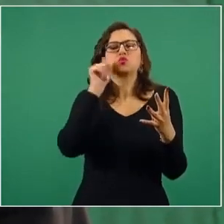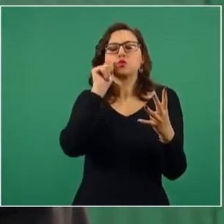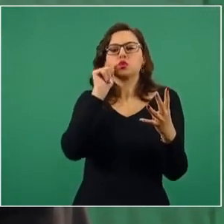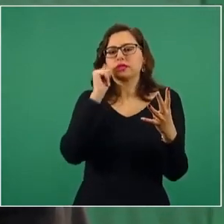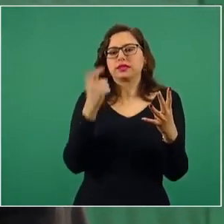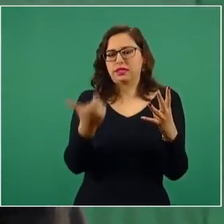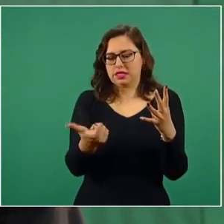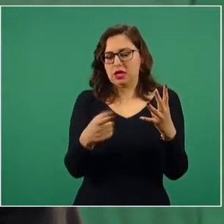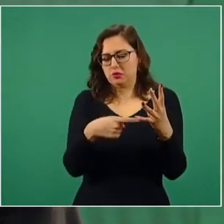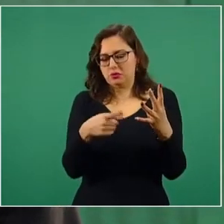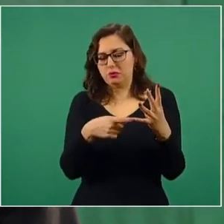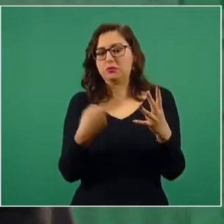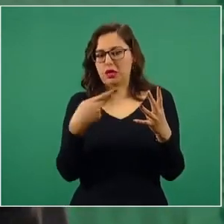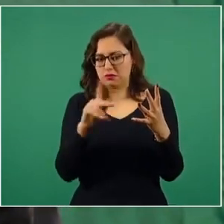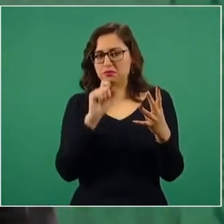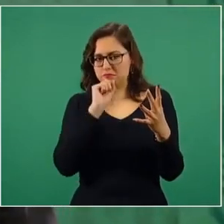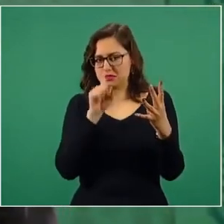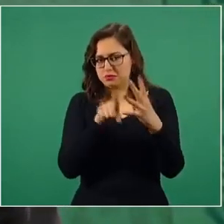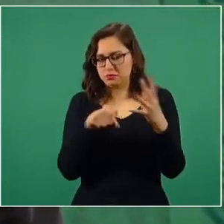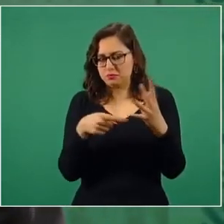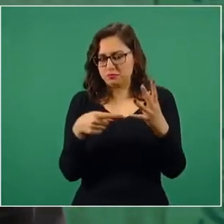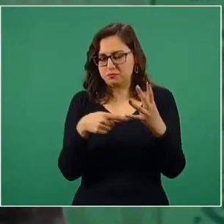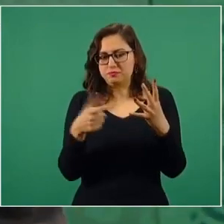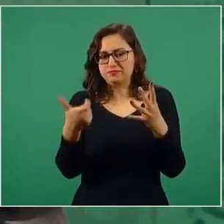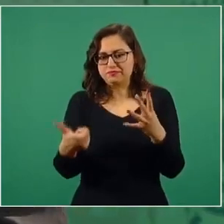Entonces, como no hubo consenso,